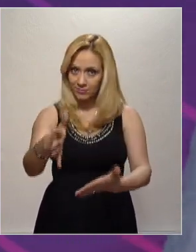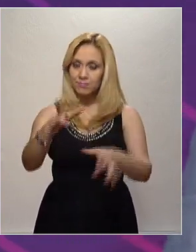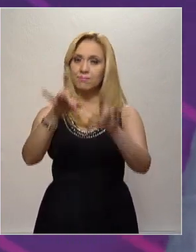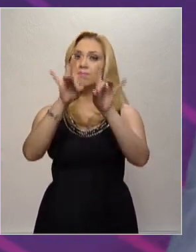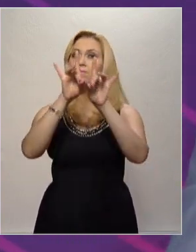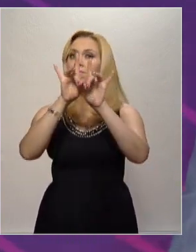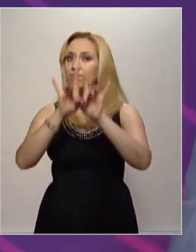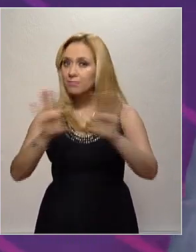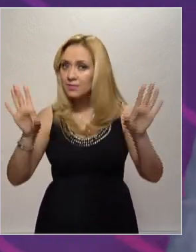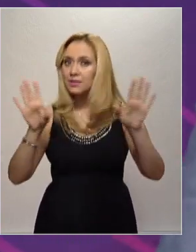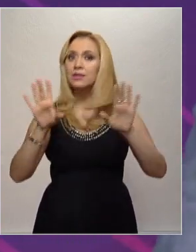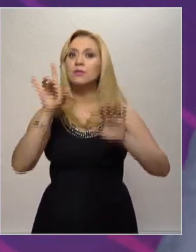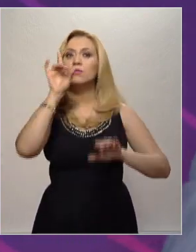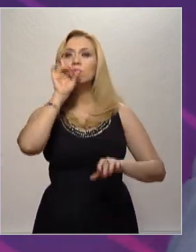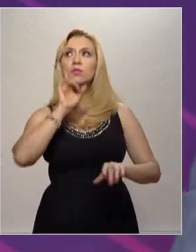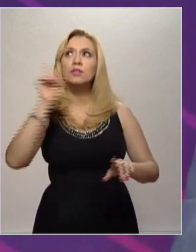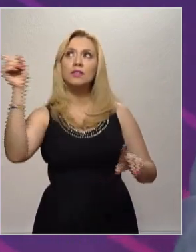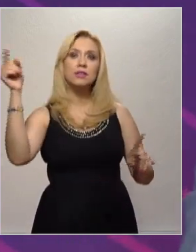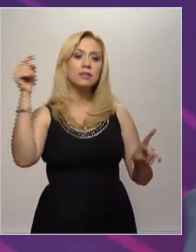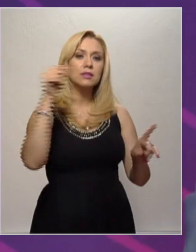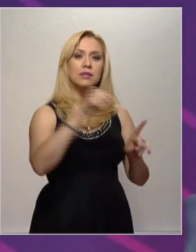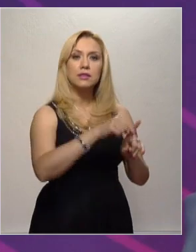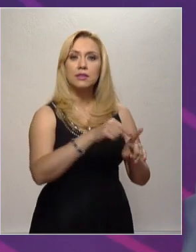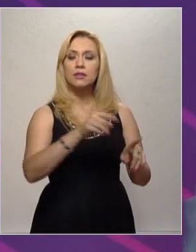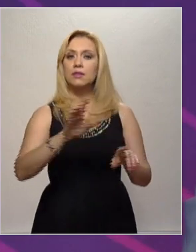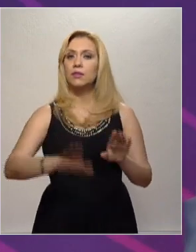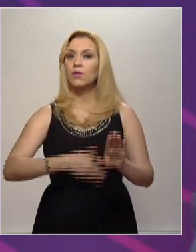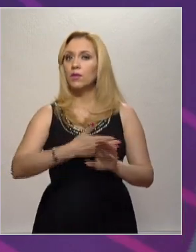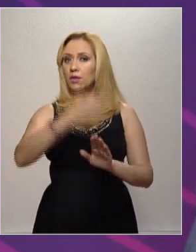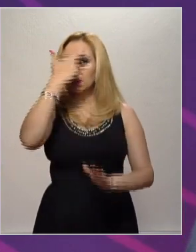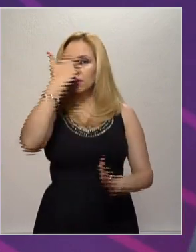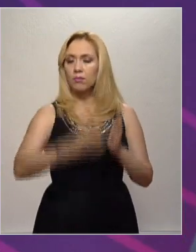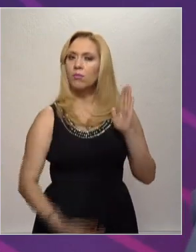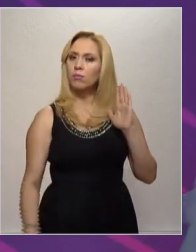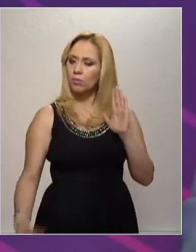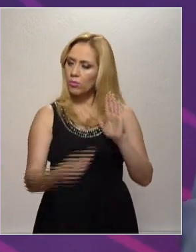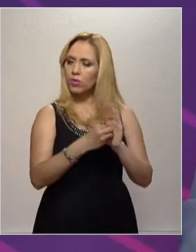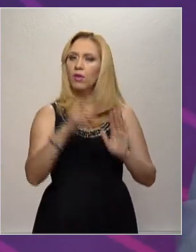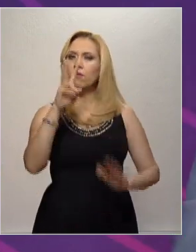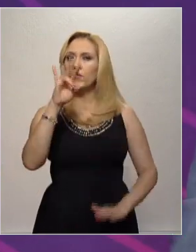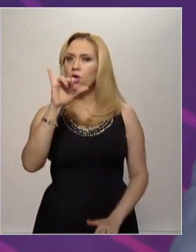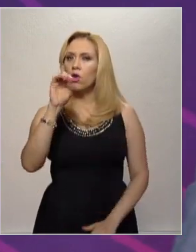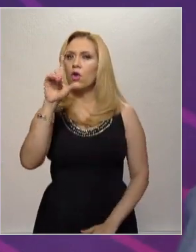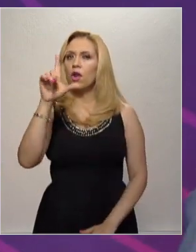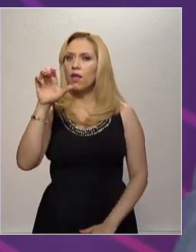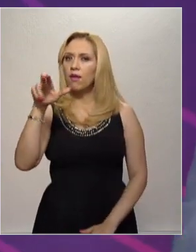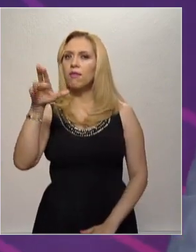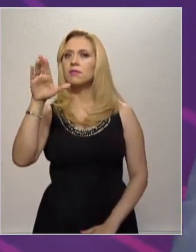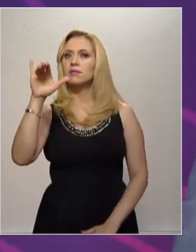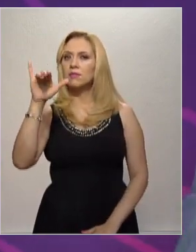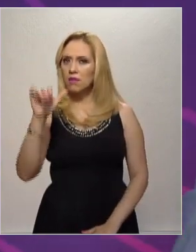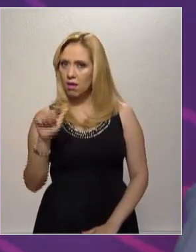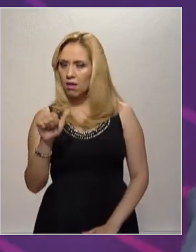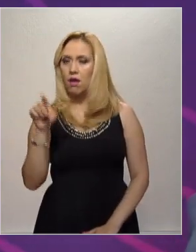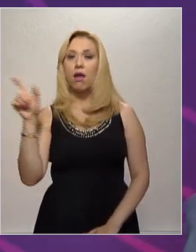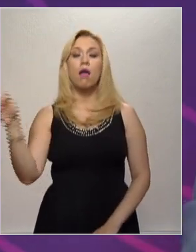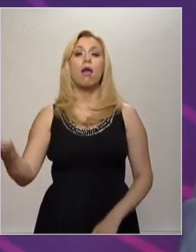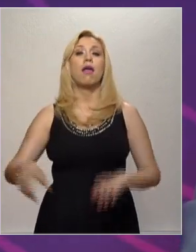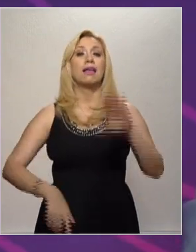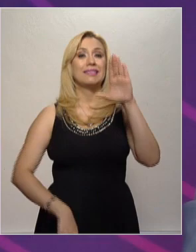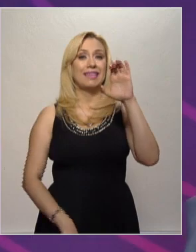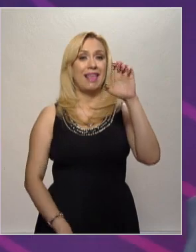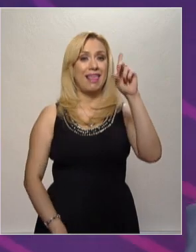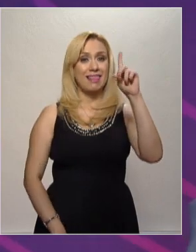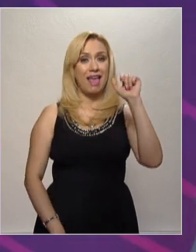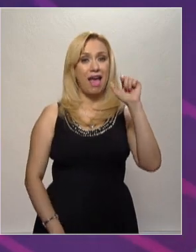involucren prácticas de violencia obstétrica, la Corte institucionalice el concepto. Afortunadamente, el Comité CEDAW sí ha dado pasos a usar el